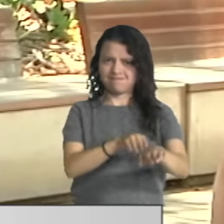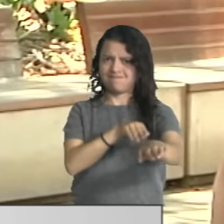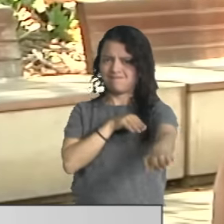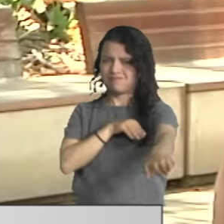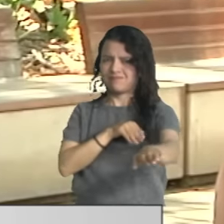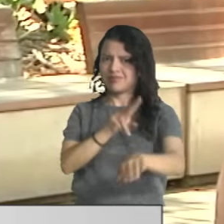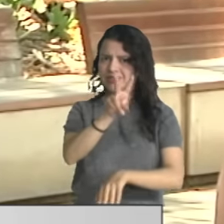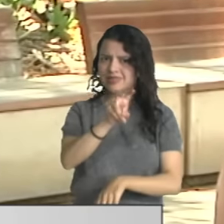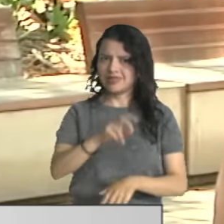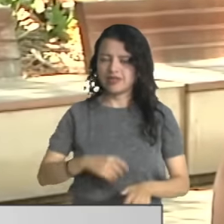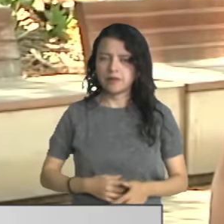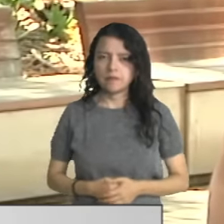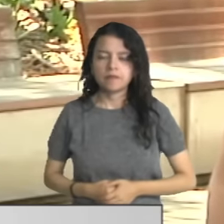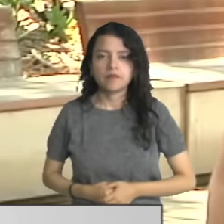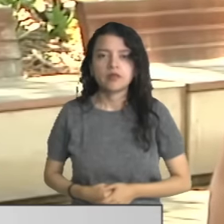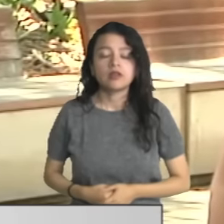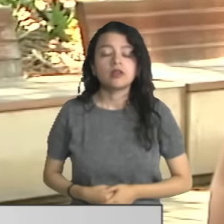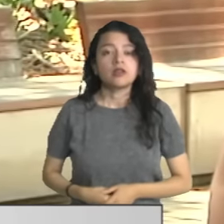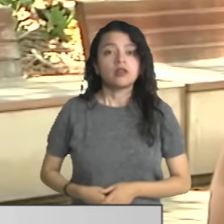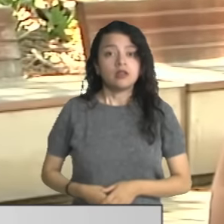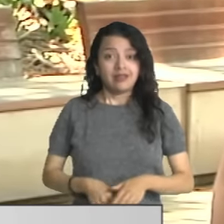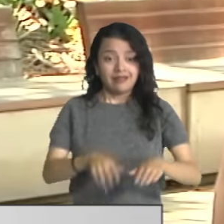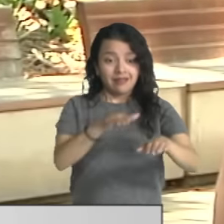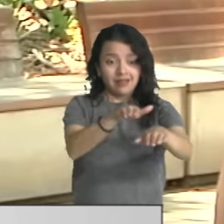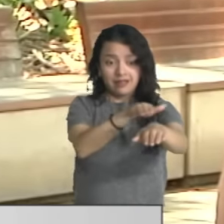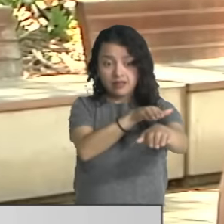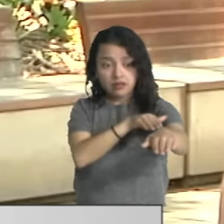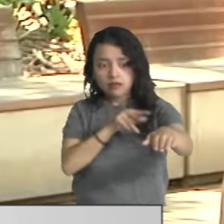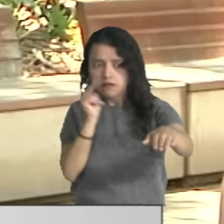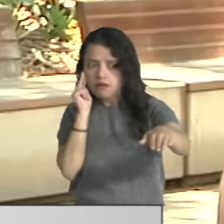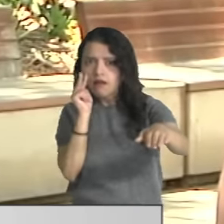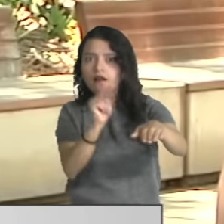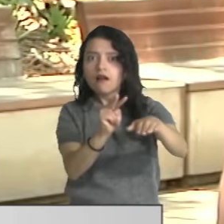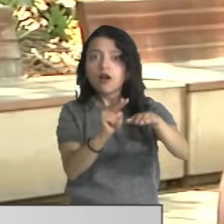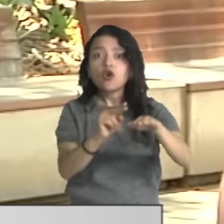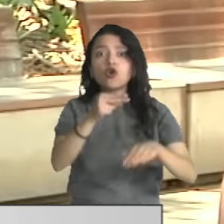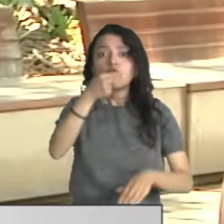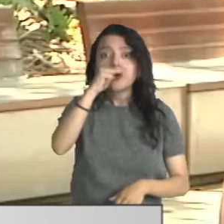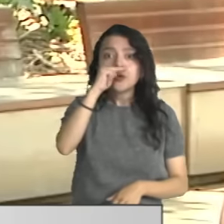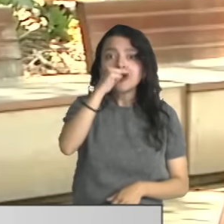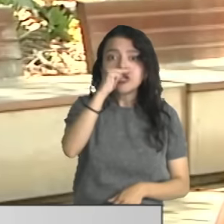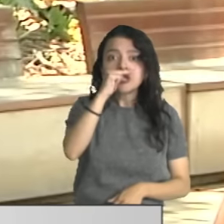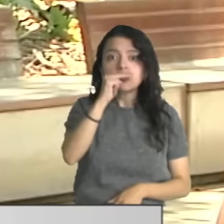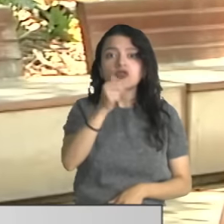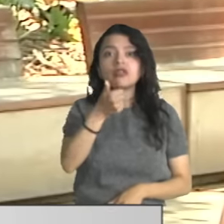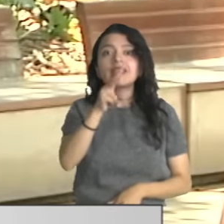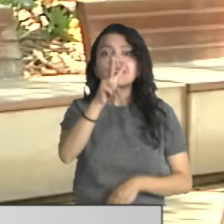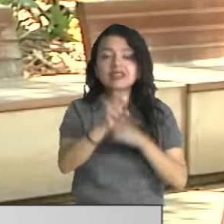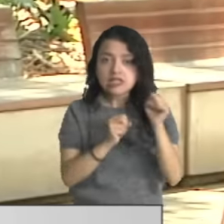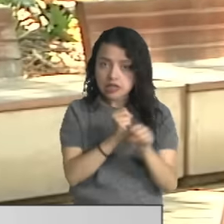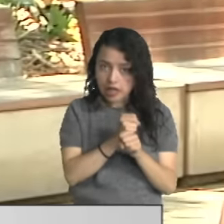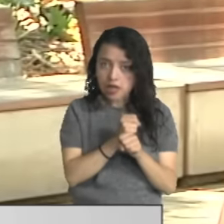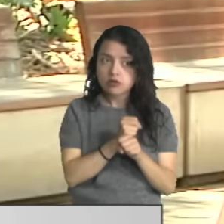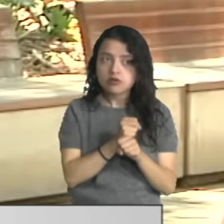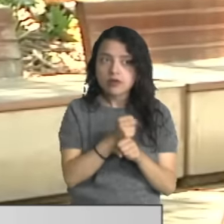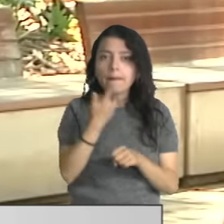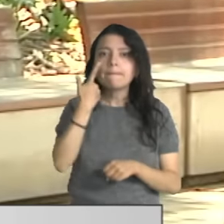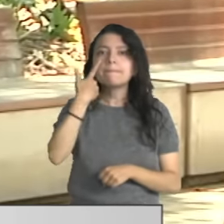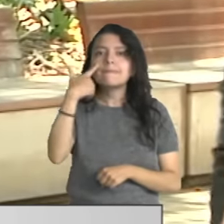1 CMI conoció que en la caravana se transportaba un menor de 17 años, que al parecer